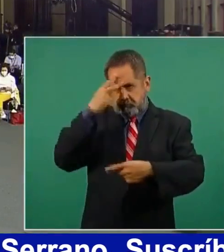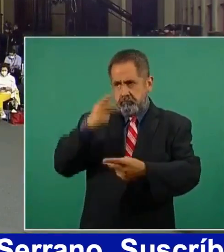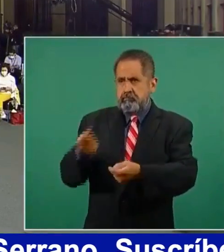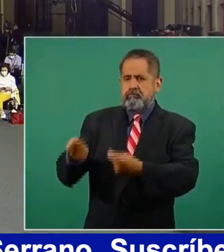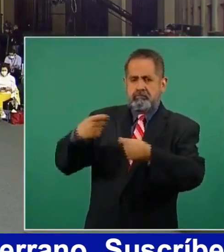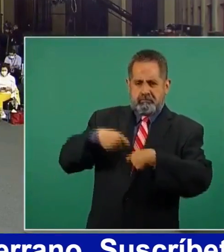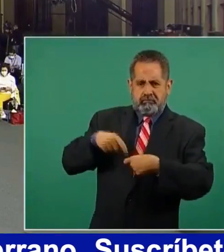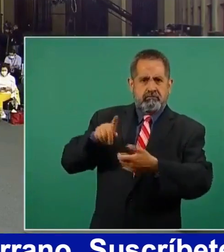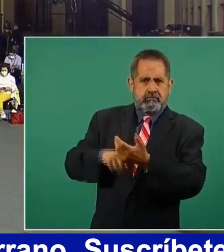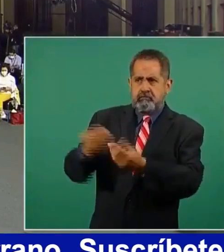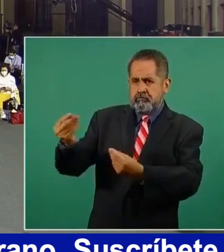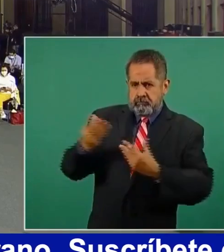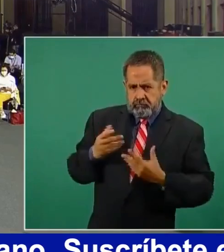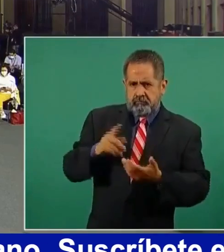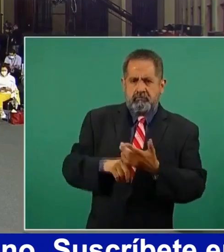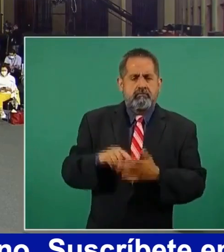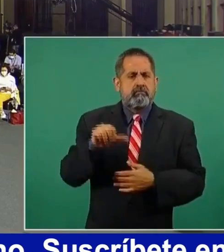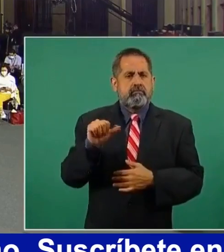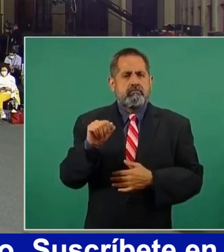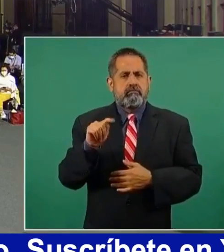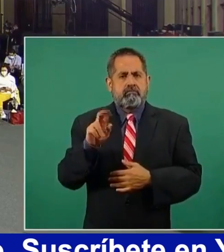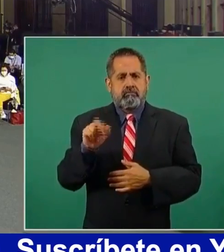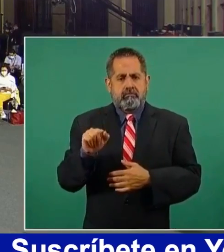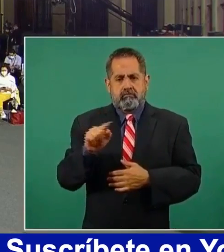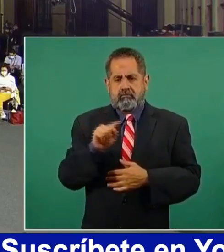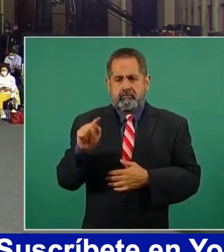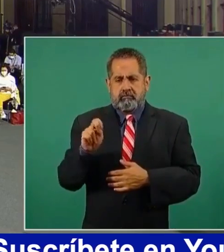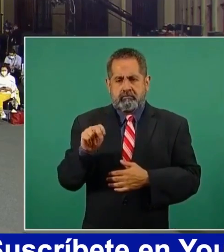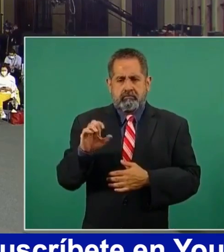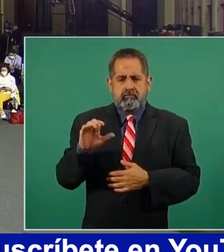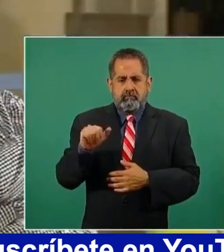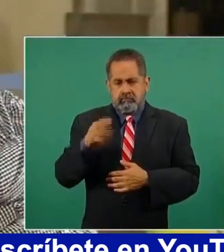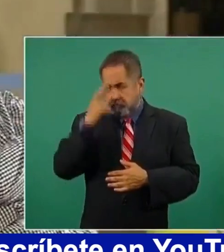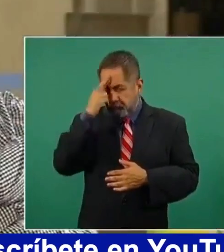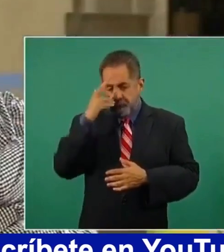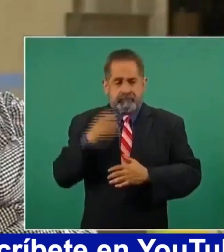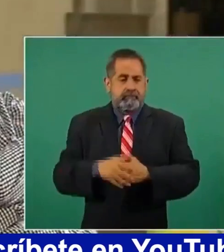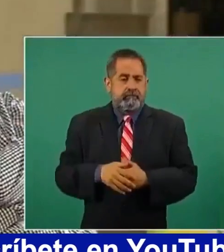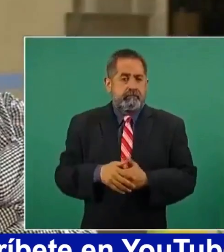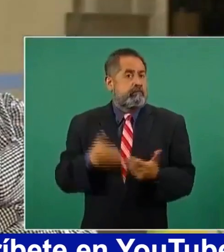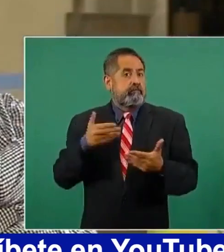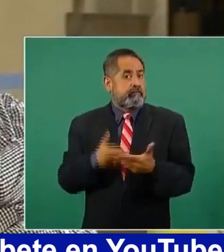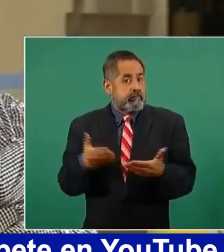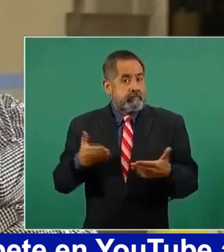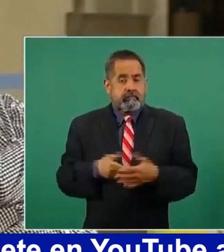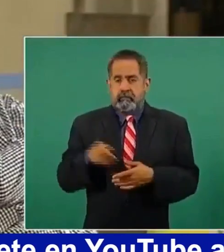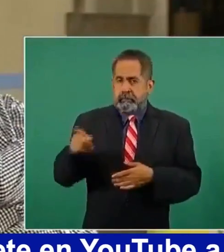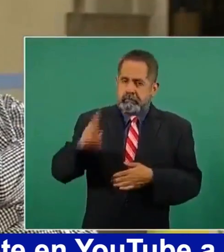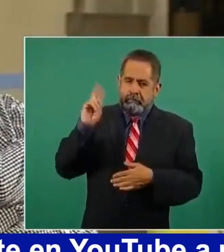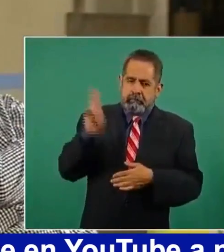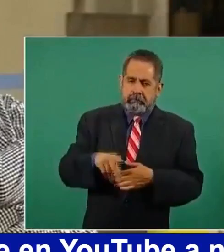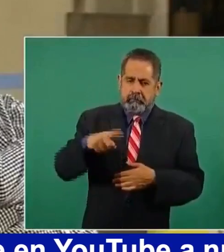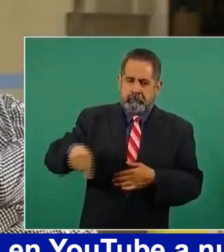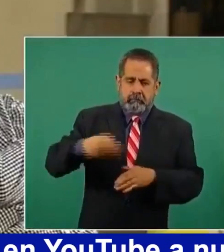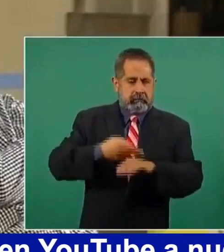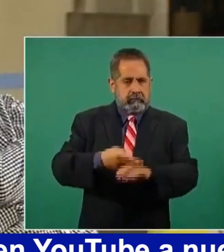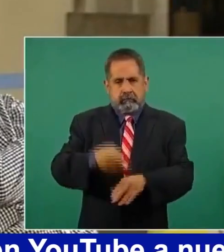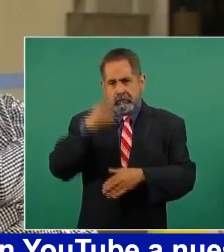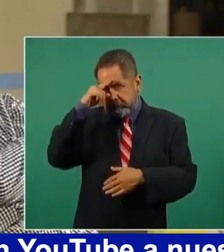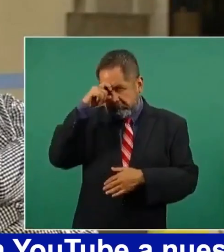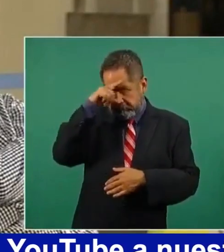que de AstraZeneca. Y ahora ellos tienen una situación verdaderamente muy